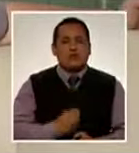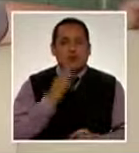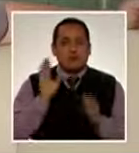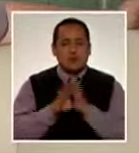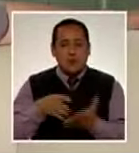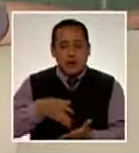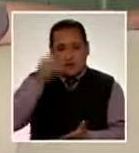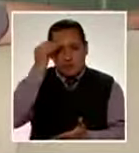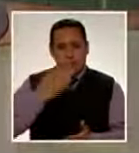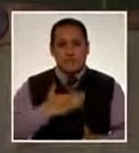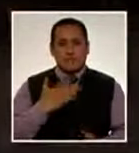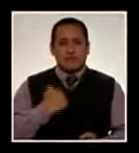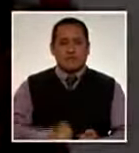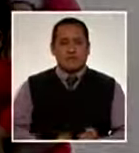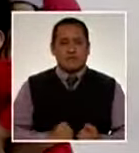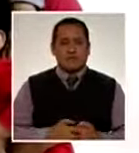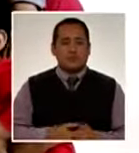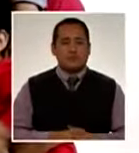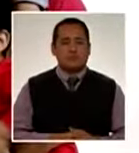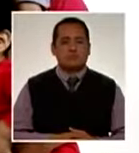gusta que aprendan mis hijos.